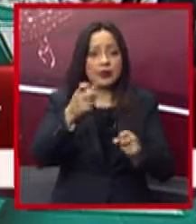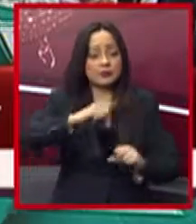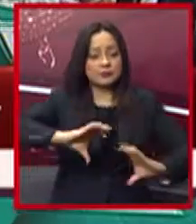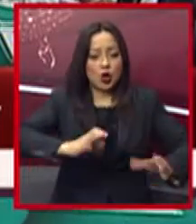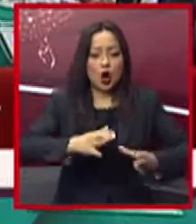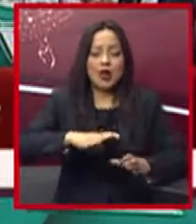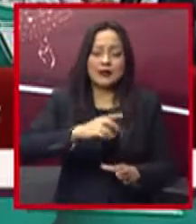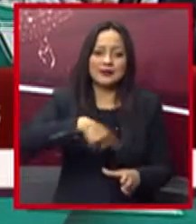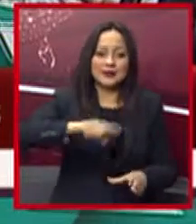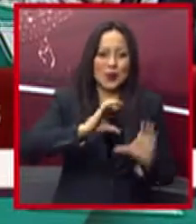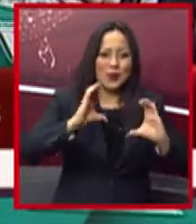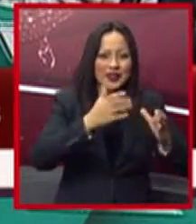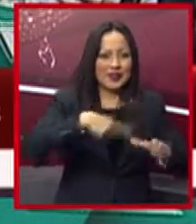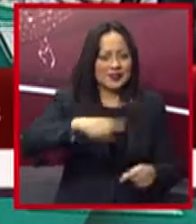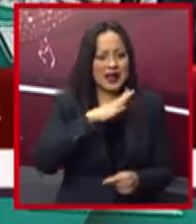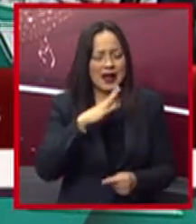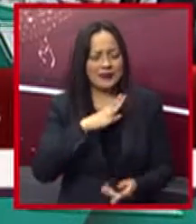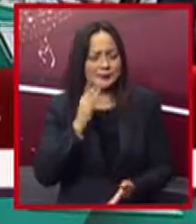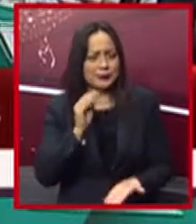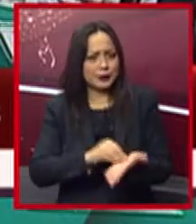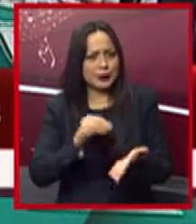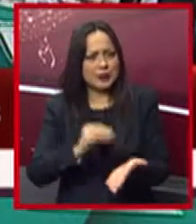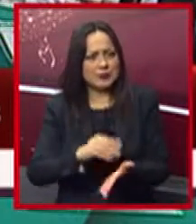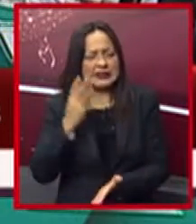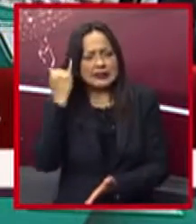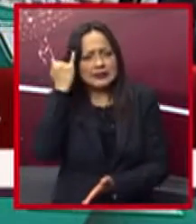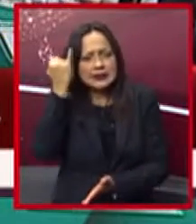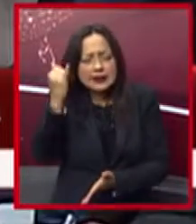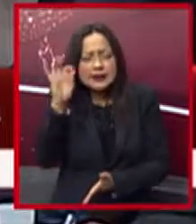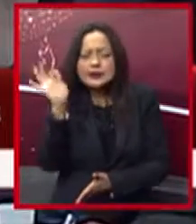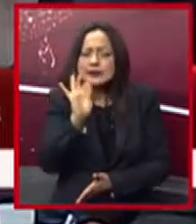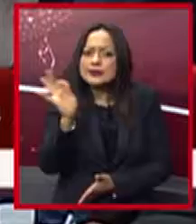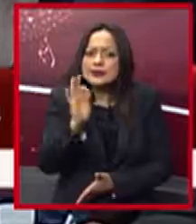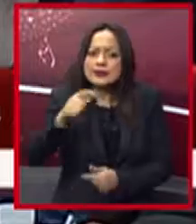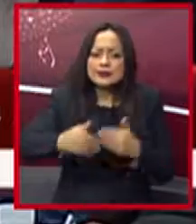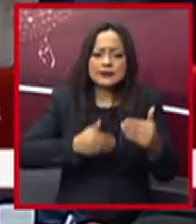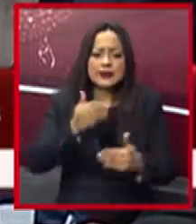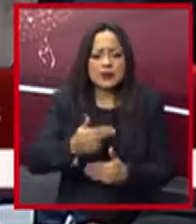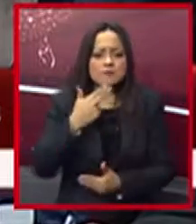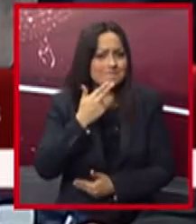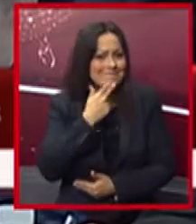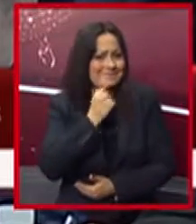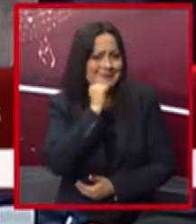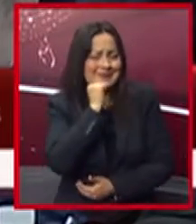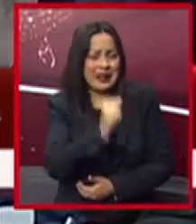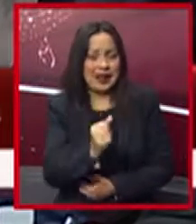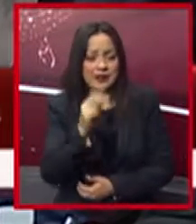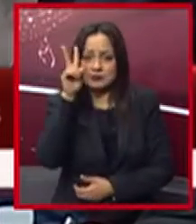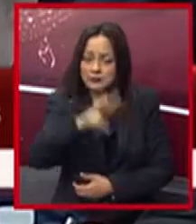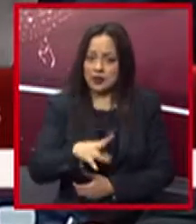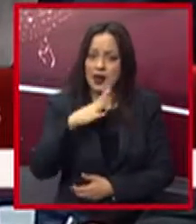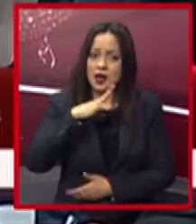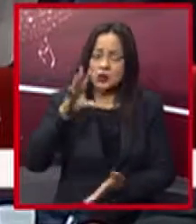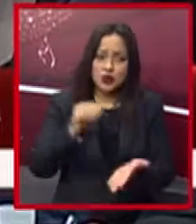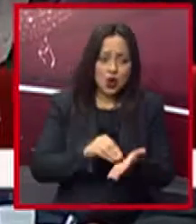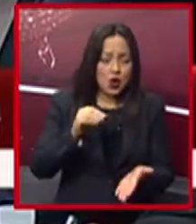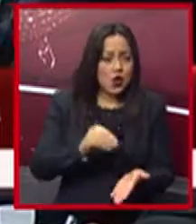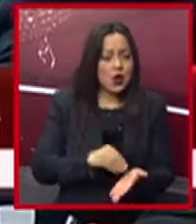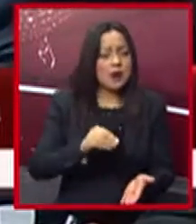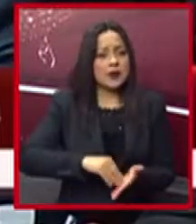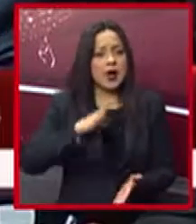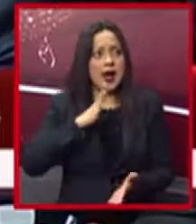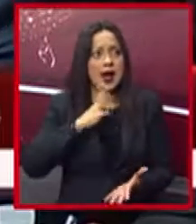colectivas. Queda la impresión de que no ha funcionado, de que en realidad ha habido bastante